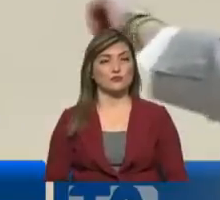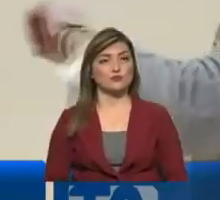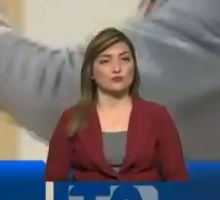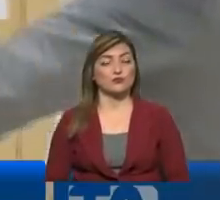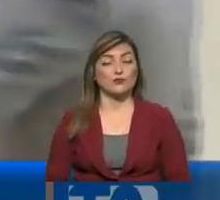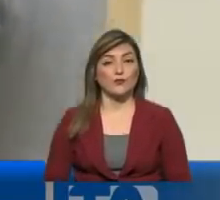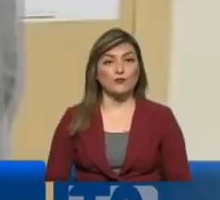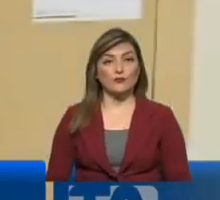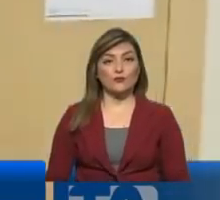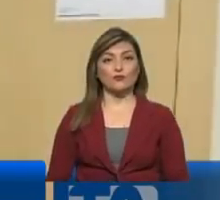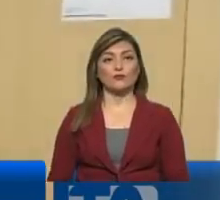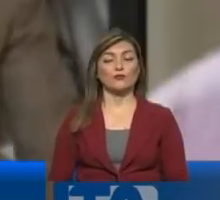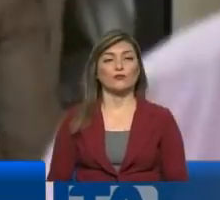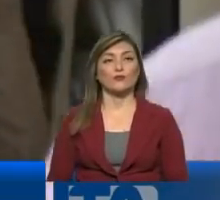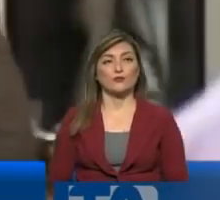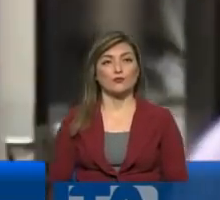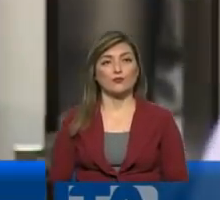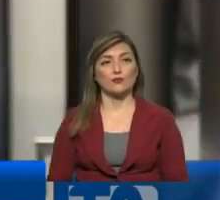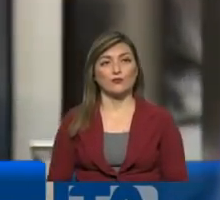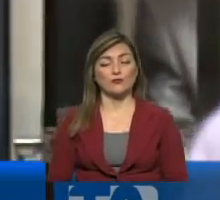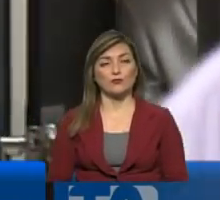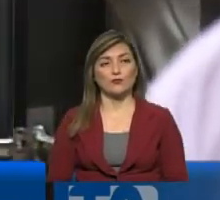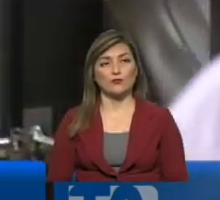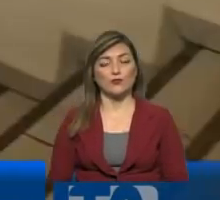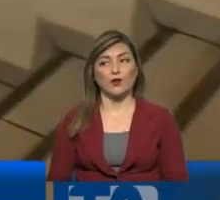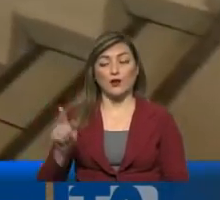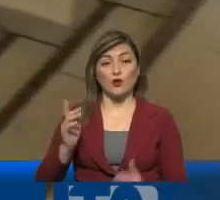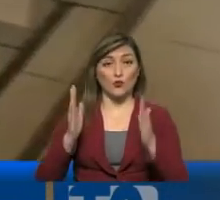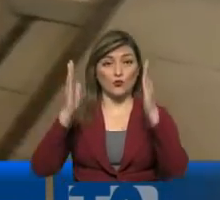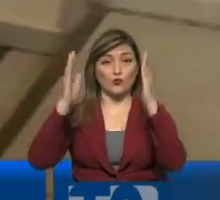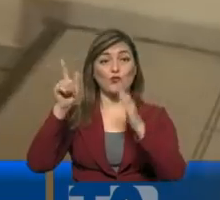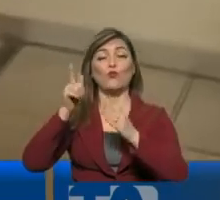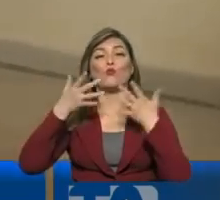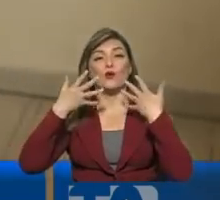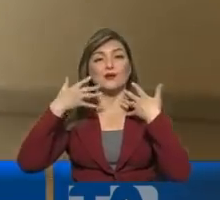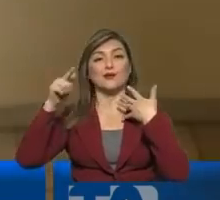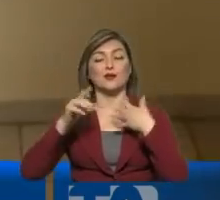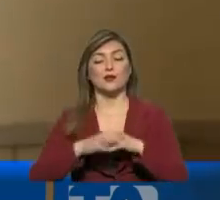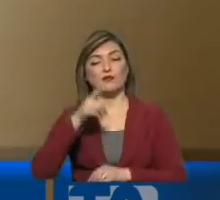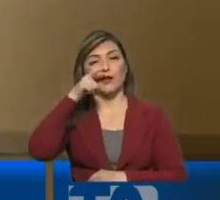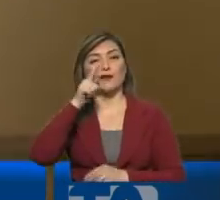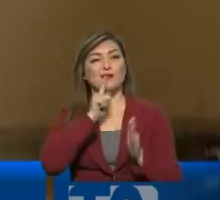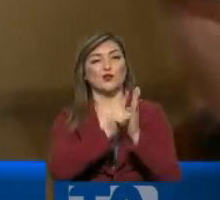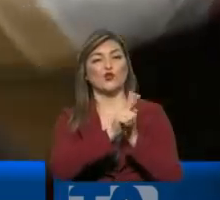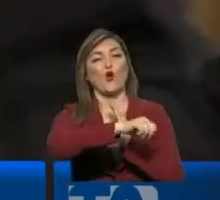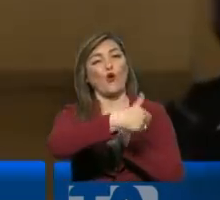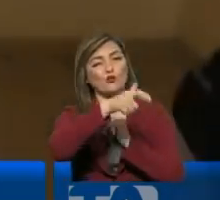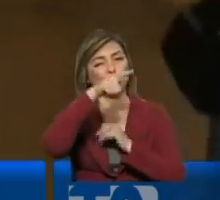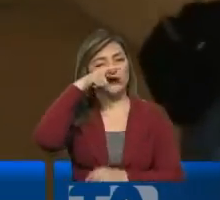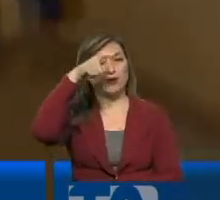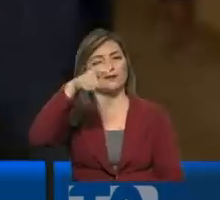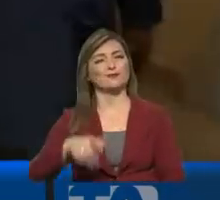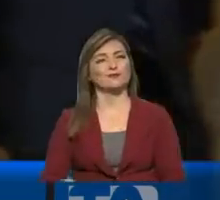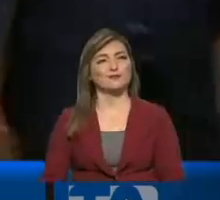se vio la mañana de este miércoles en una de las salas del cuartel Modelo en Guayaquil. Aunque por un momento la audiencia tuvo que ser suspendida por el